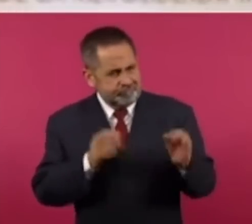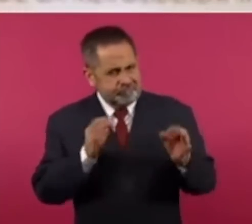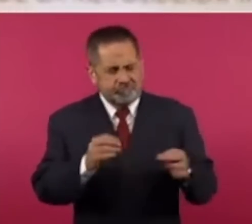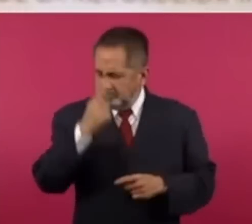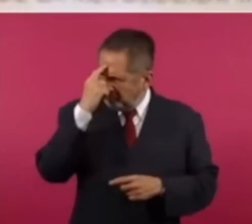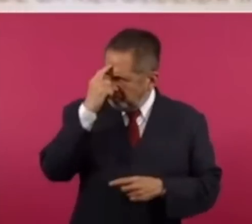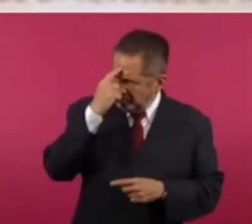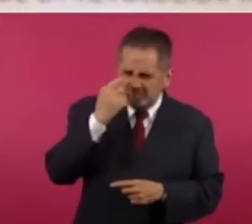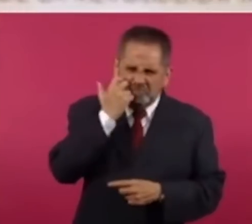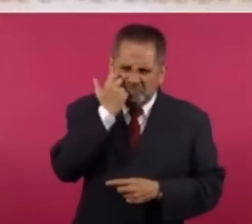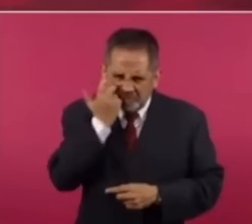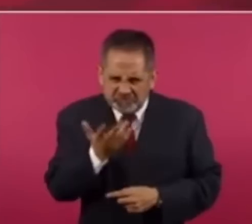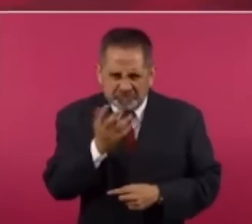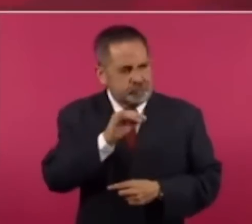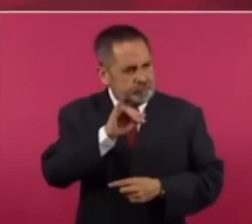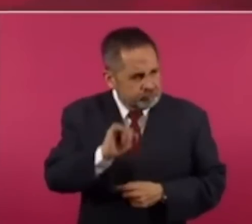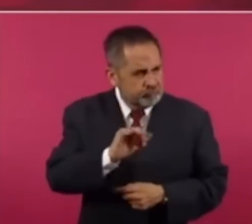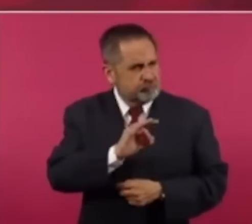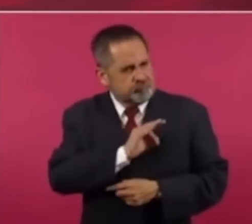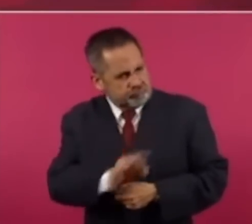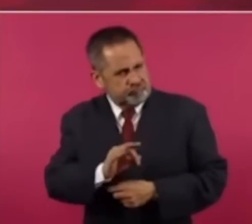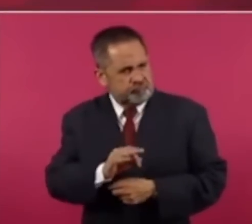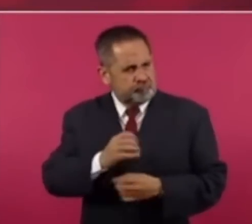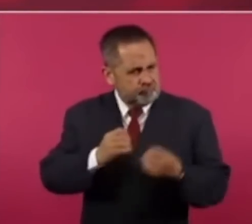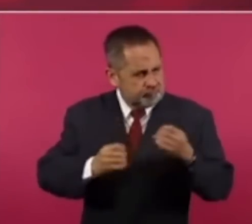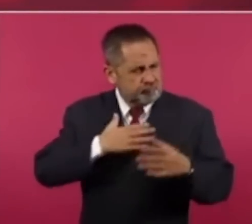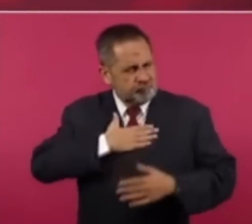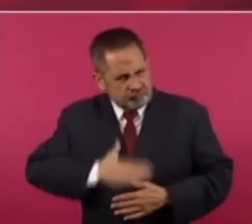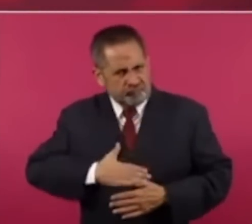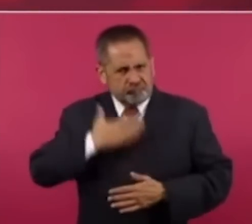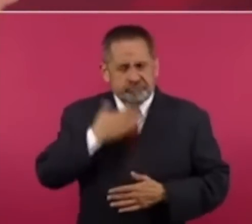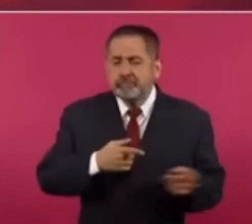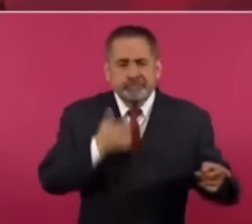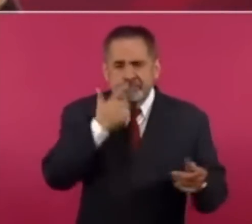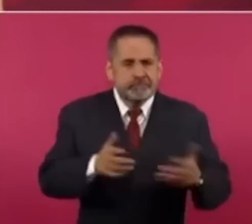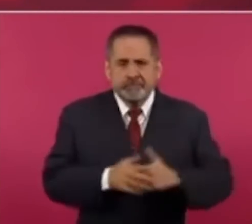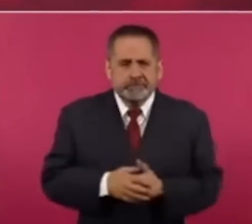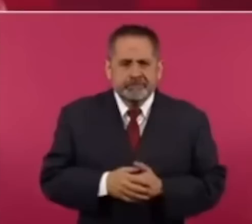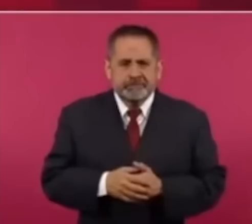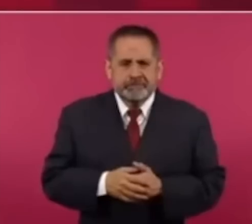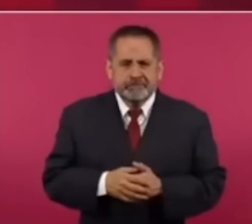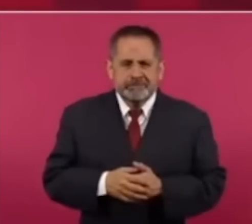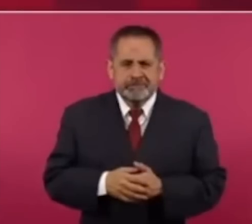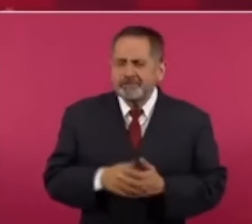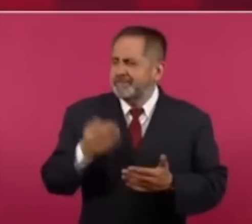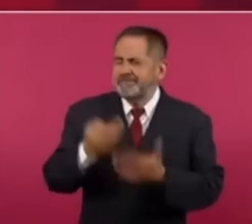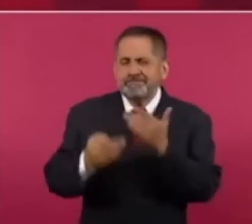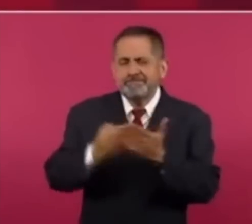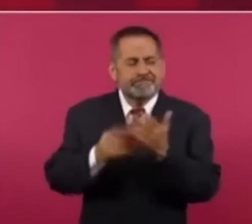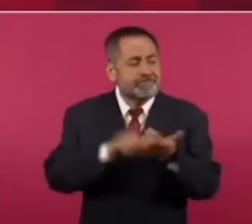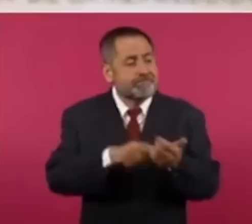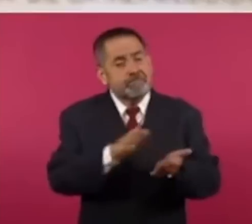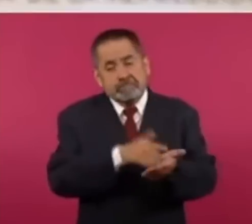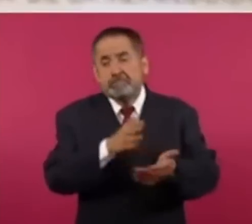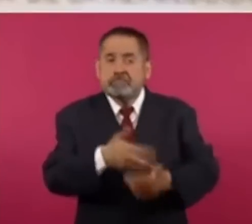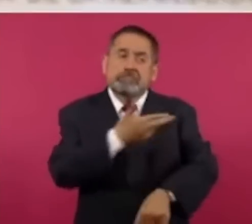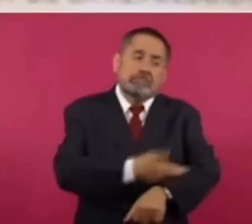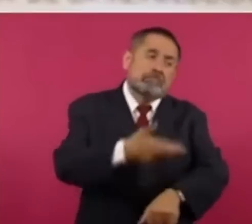ese deseo, ese afán de justicia. Y hay todavía mucho